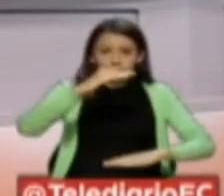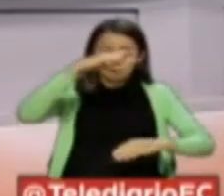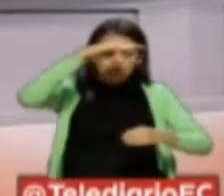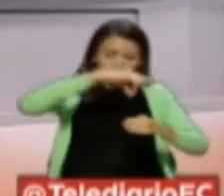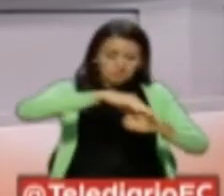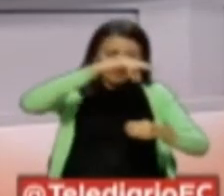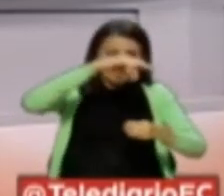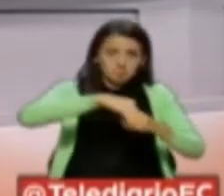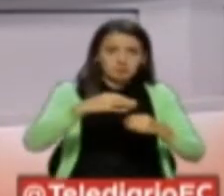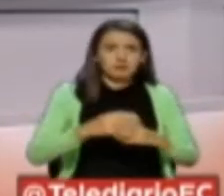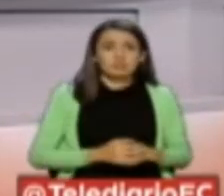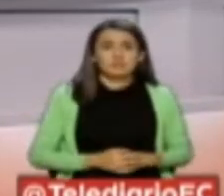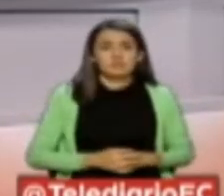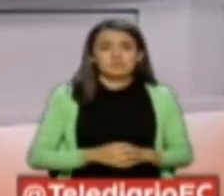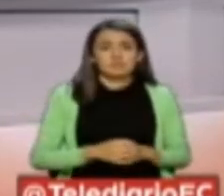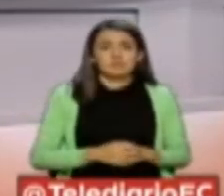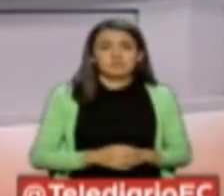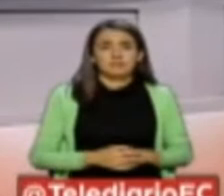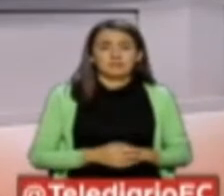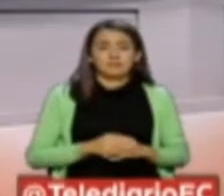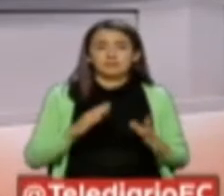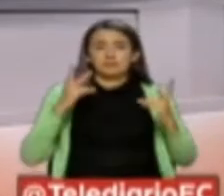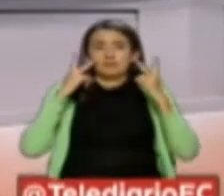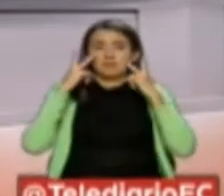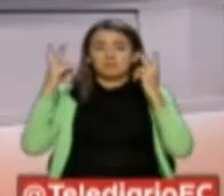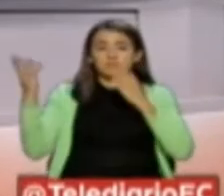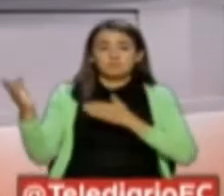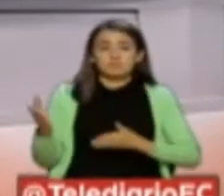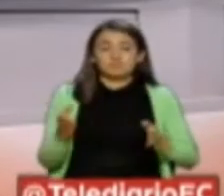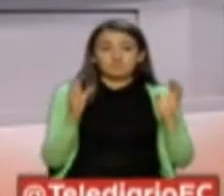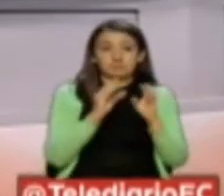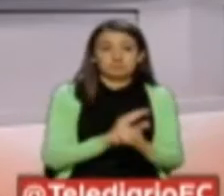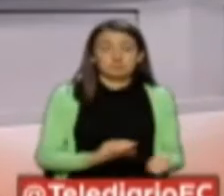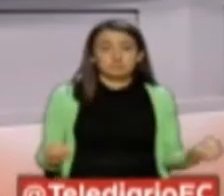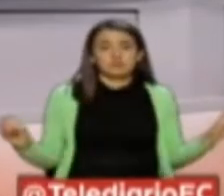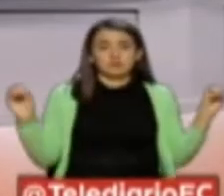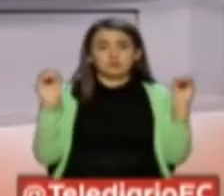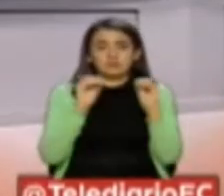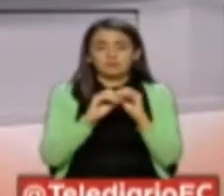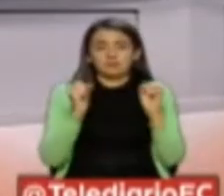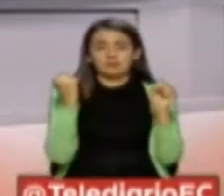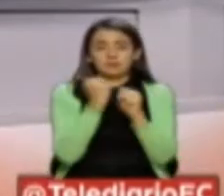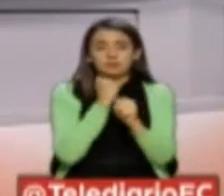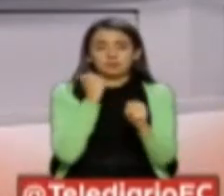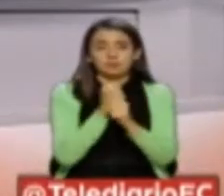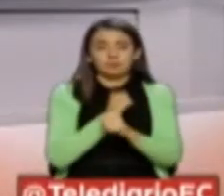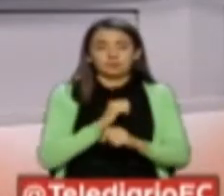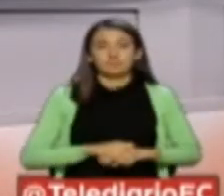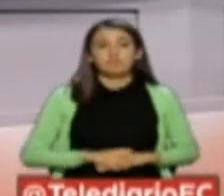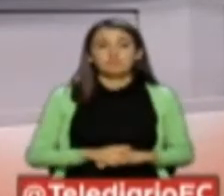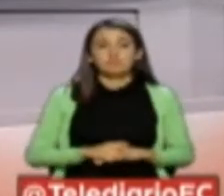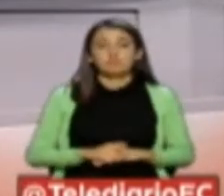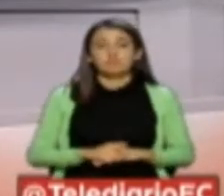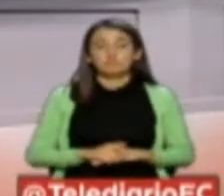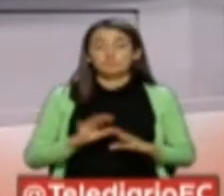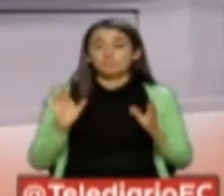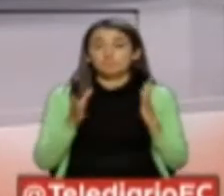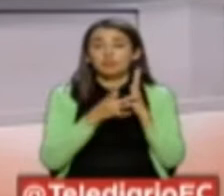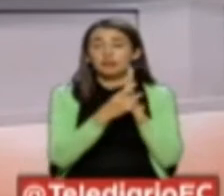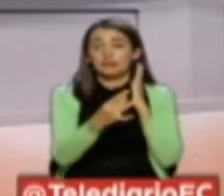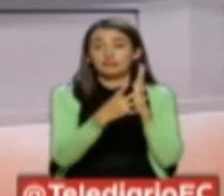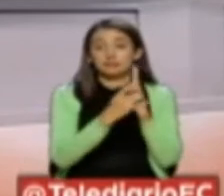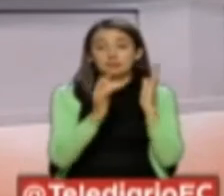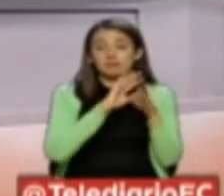Bueno, eso más es lo adelante, que quisiéramos ver, ojalá, más adelante, ¿no?, Fernanda nos permita conocer un poco más del trabajo que desarrolla este emprendedor. Así es, esa habilidad no la